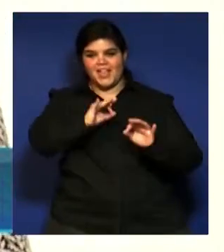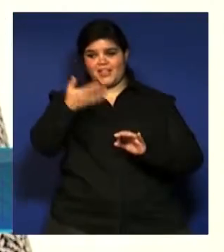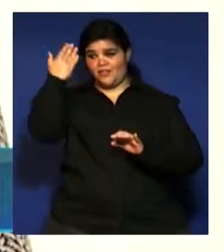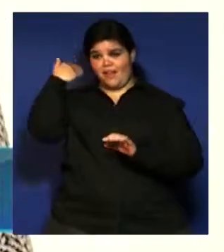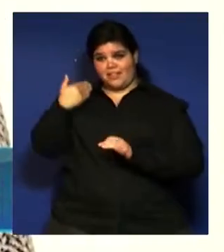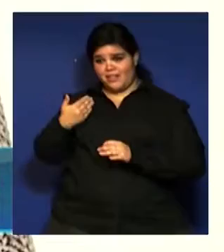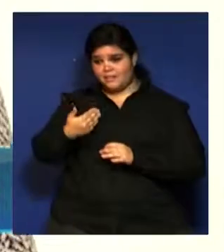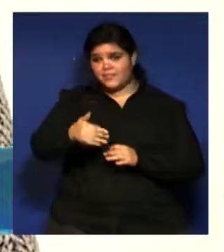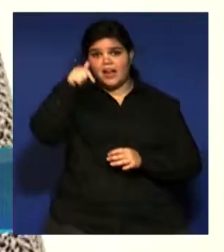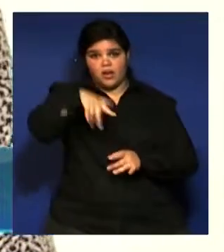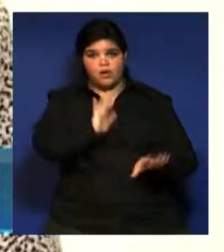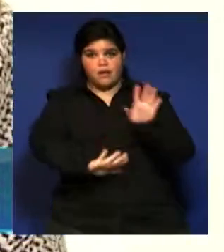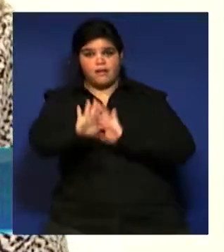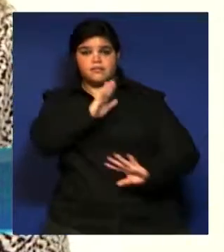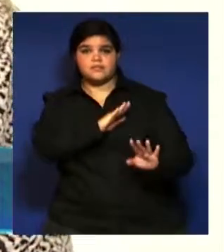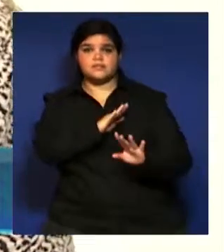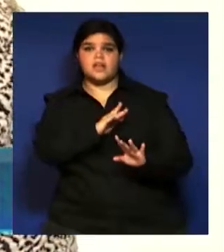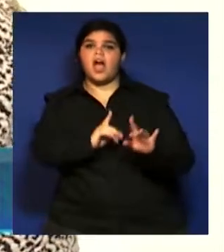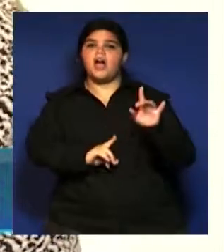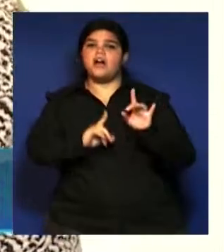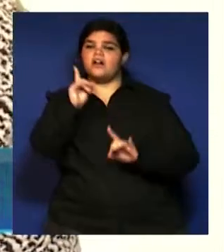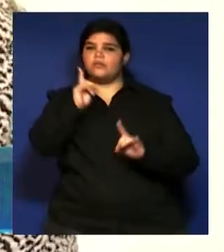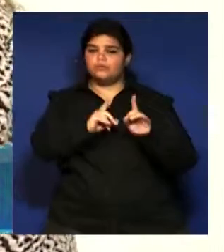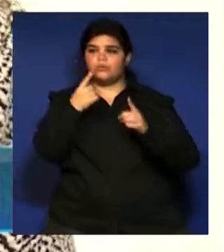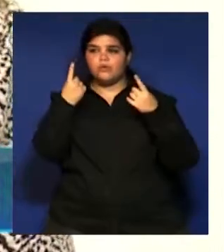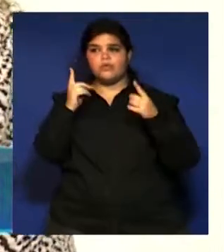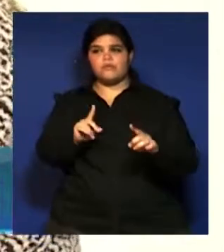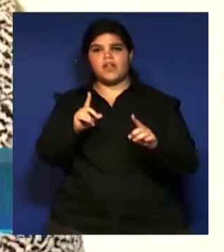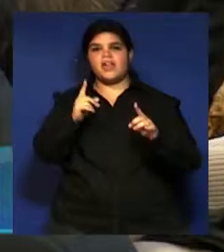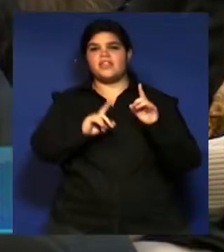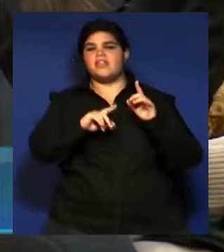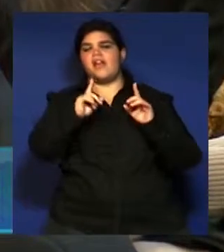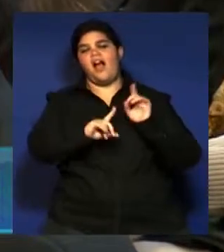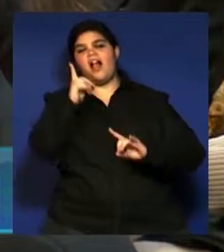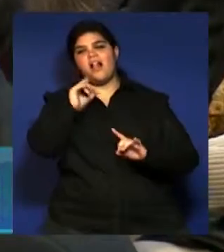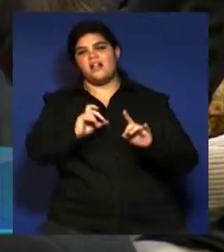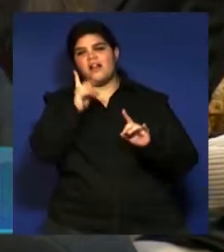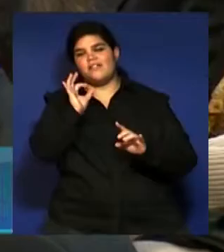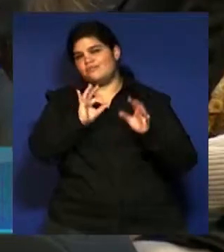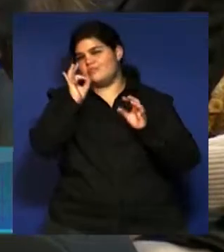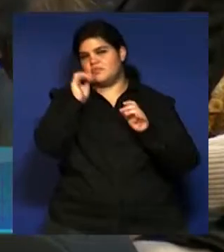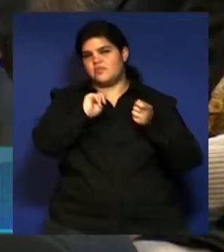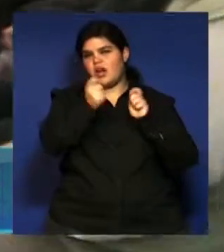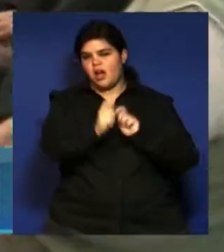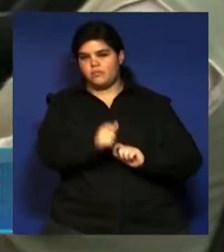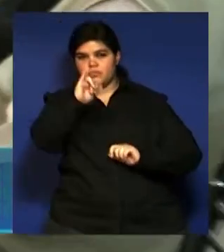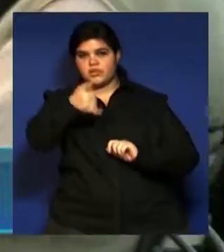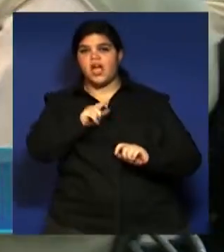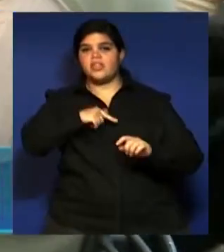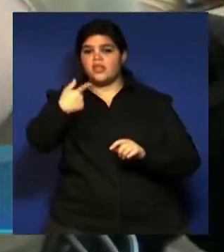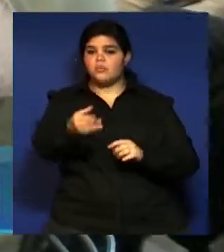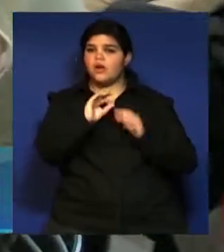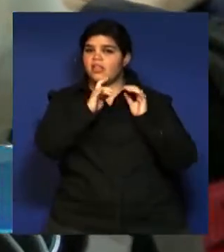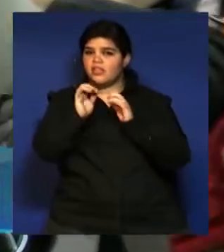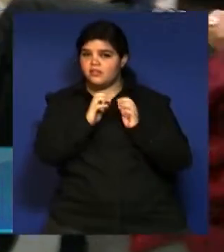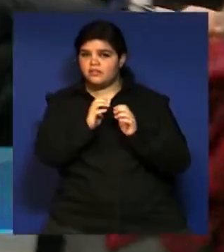vienen haciendo, de alguna manera, se diferencia en pocas cuestiones sustanciales, que son las que a veces traban el debate, de hecho, que es